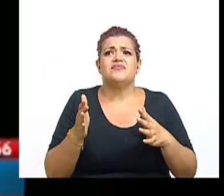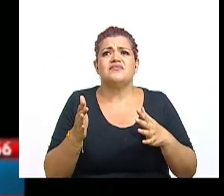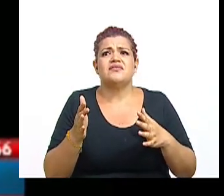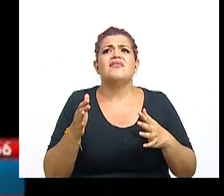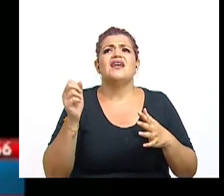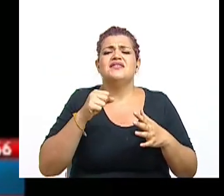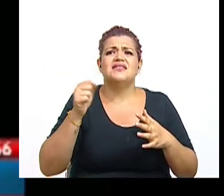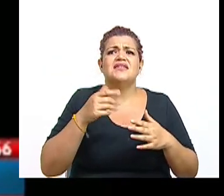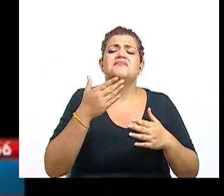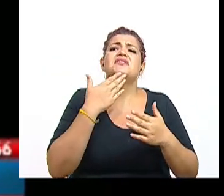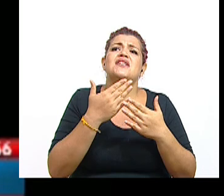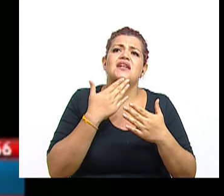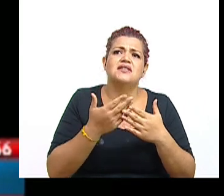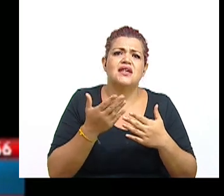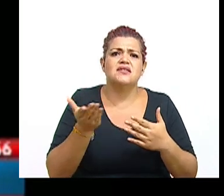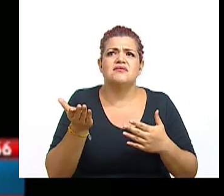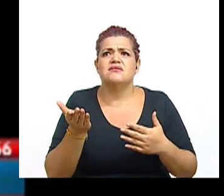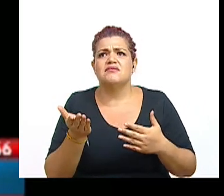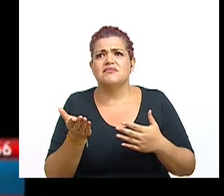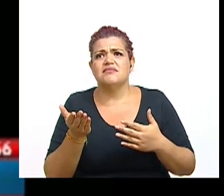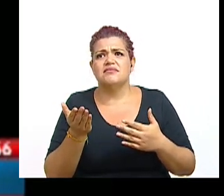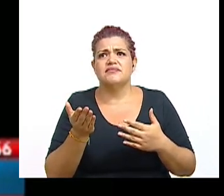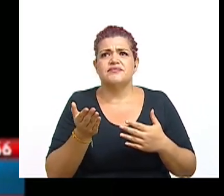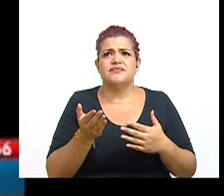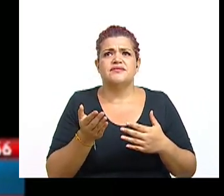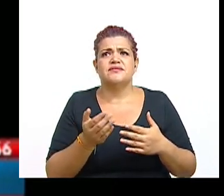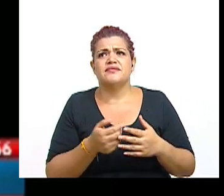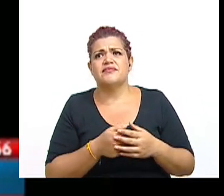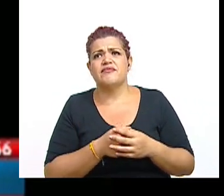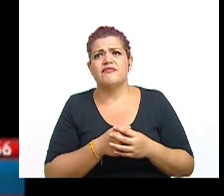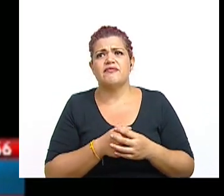Sí, claro, muchas gracias.